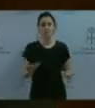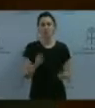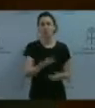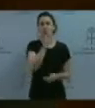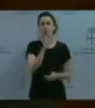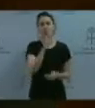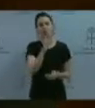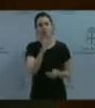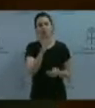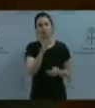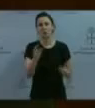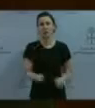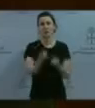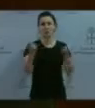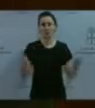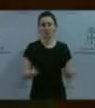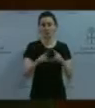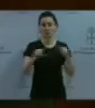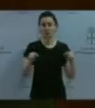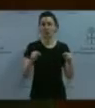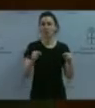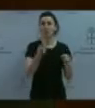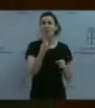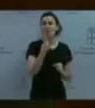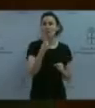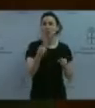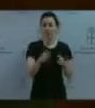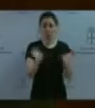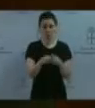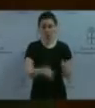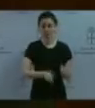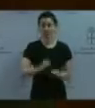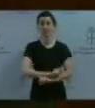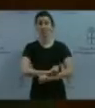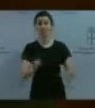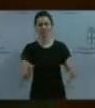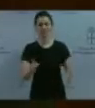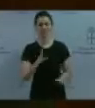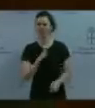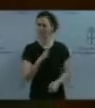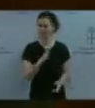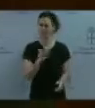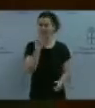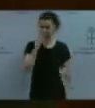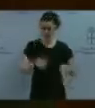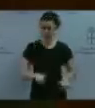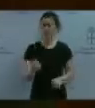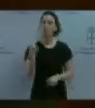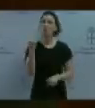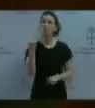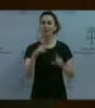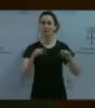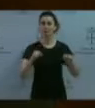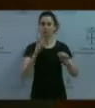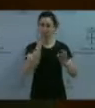pueda utilizar en esta Junta General, depositaria de la soberanía de todos Los asturianos, precisamente en cumplimiento del Estatuto